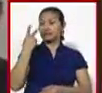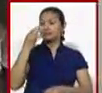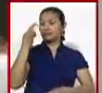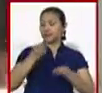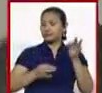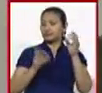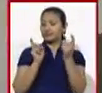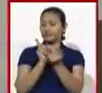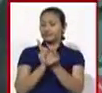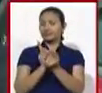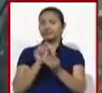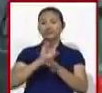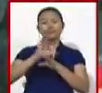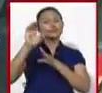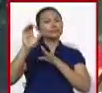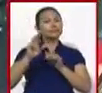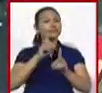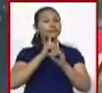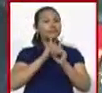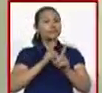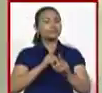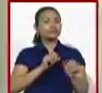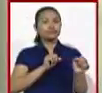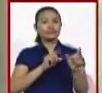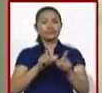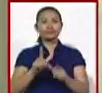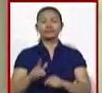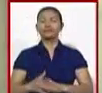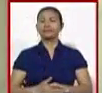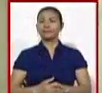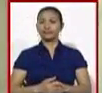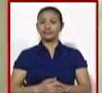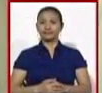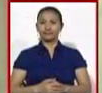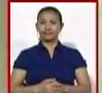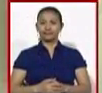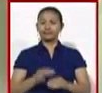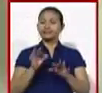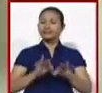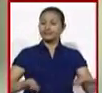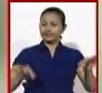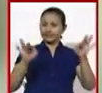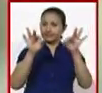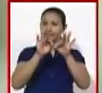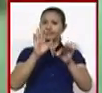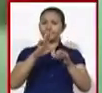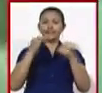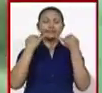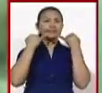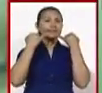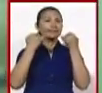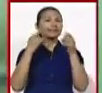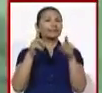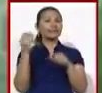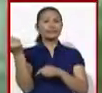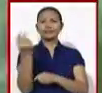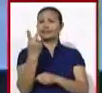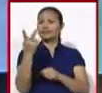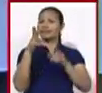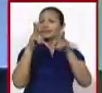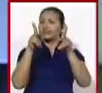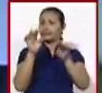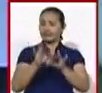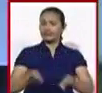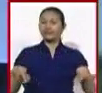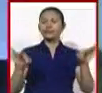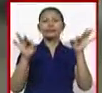podido ubicar, si ha podido dar cumplimiento a lo que se ha ordenado y se ha dispuesto con relación a ella, ¿no? Es muy importante su declaración. De ambas, ¿no?